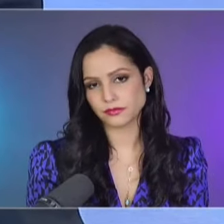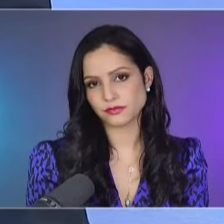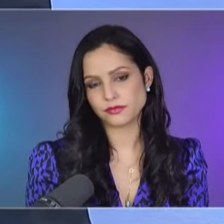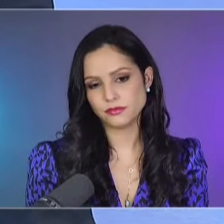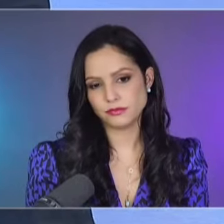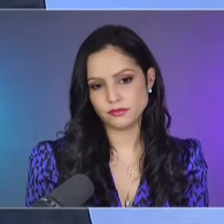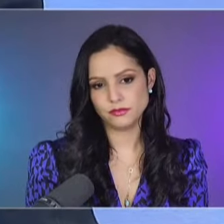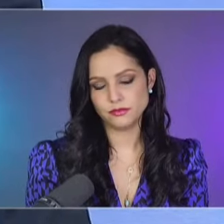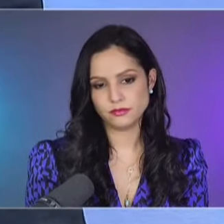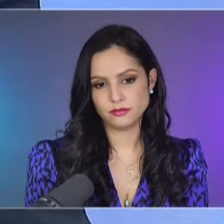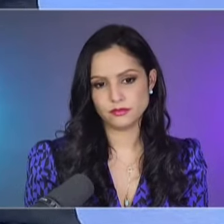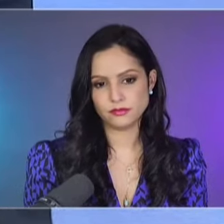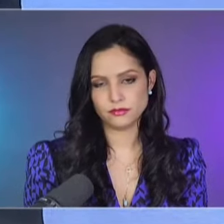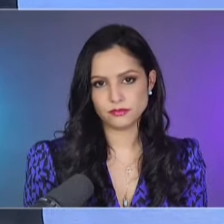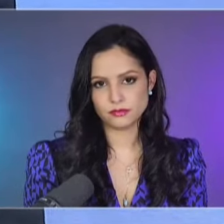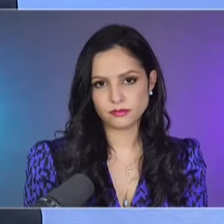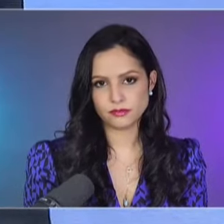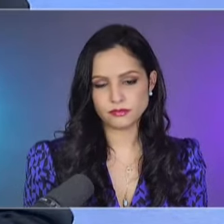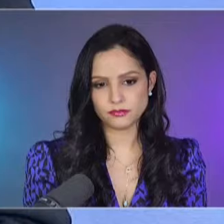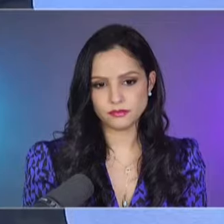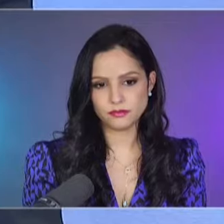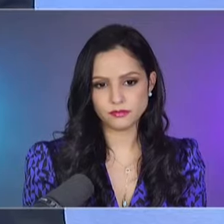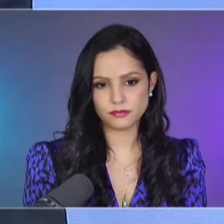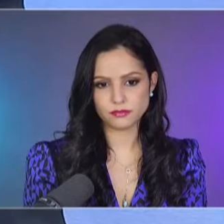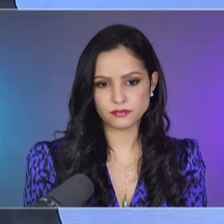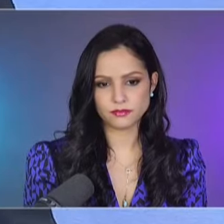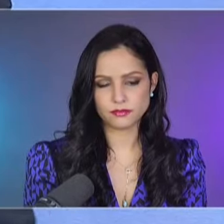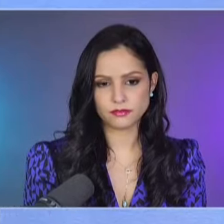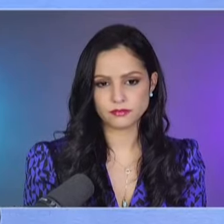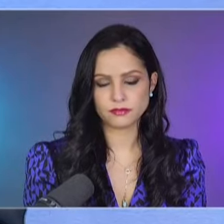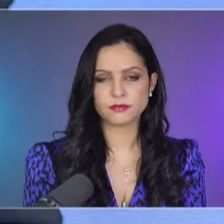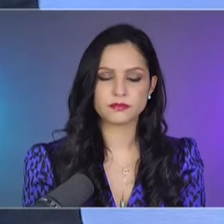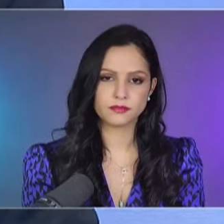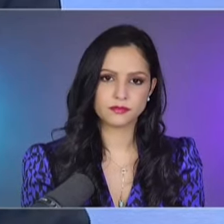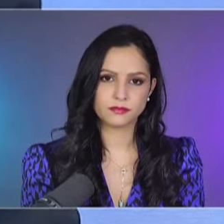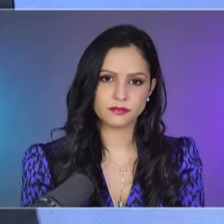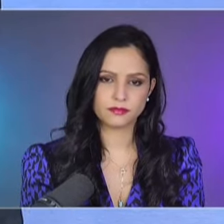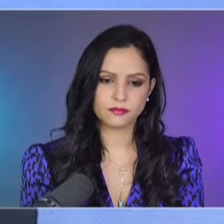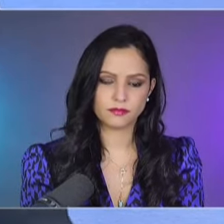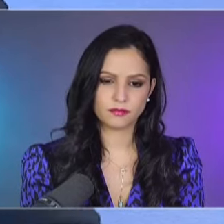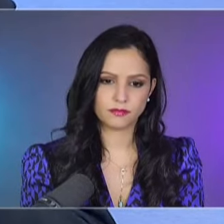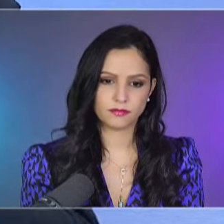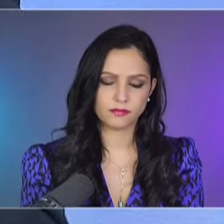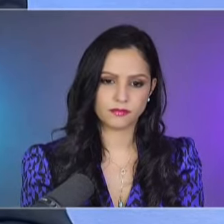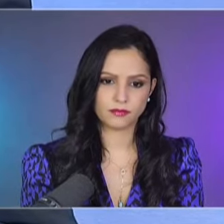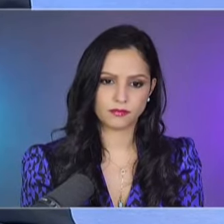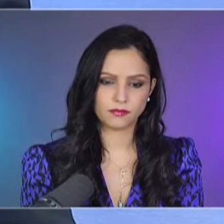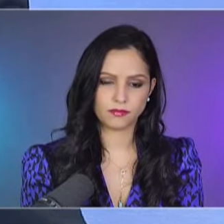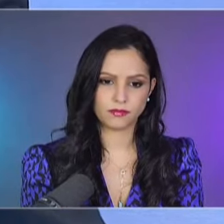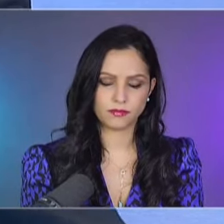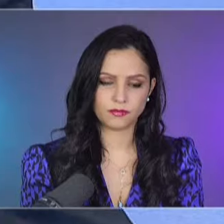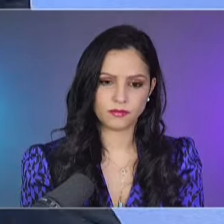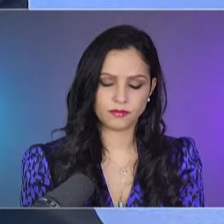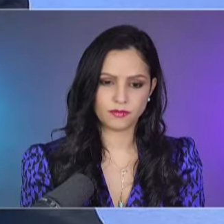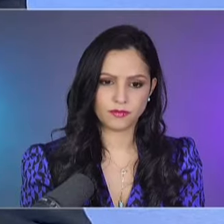Es algo que aquí mismo, en este mismo programa, hemos conversado. Sí. El tema de los aranceles tasa cero y la discrecionalidad que a través de la ley